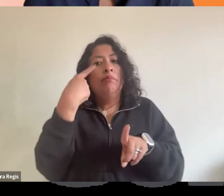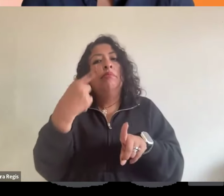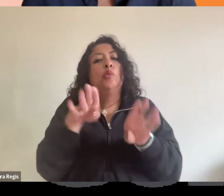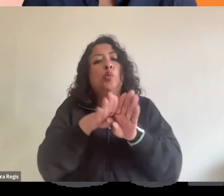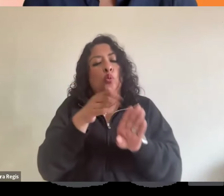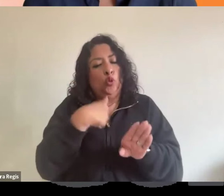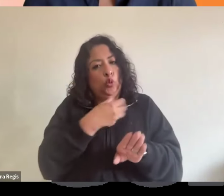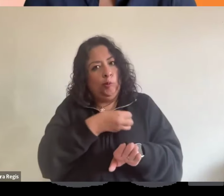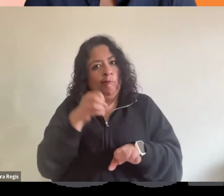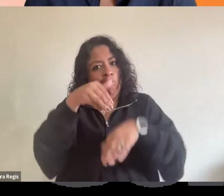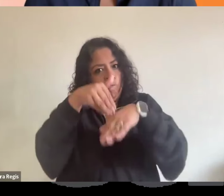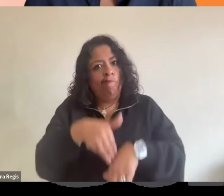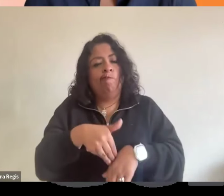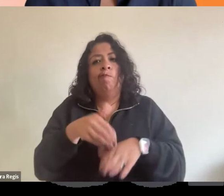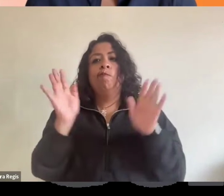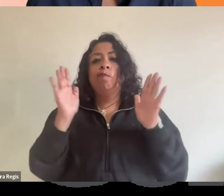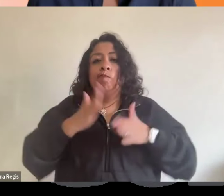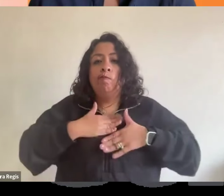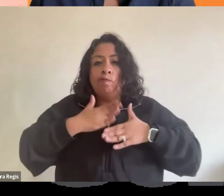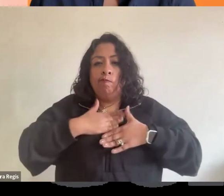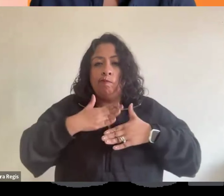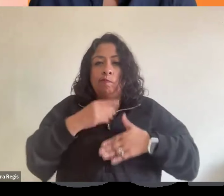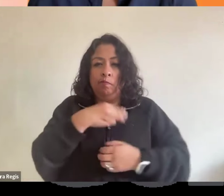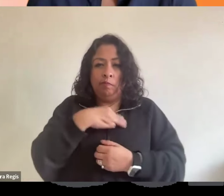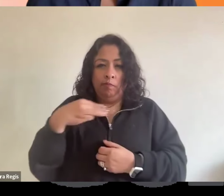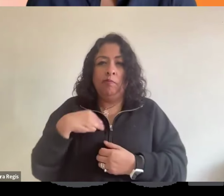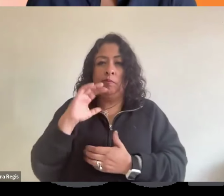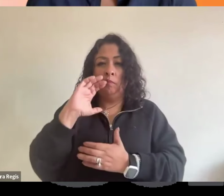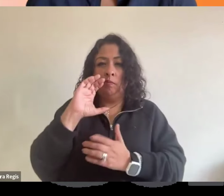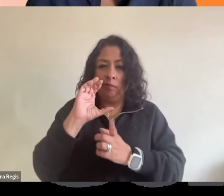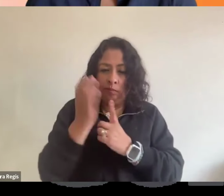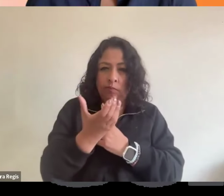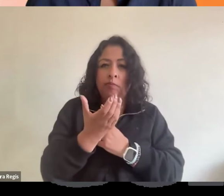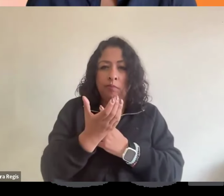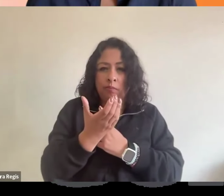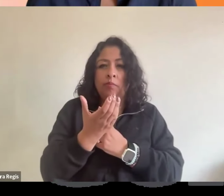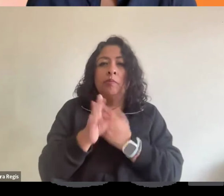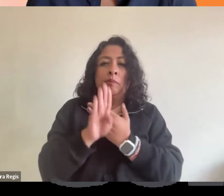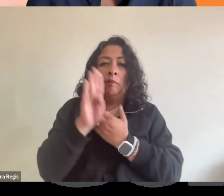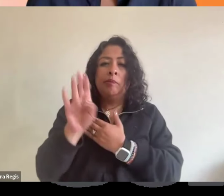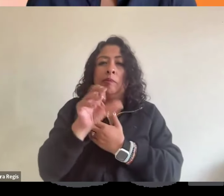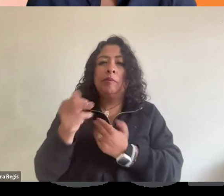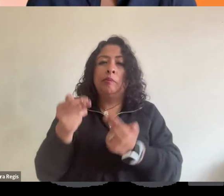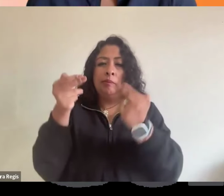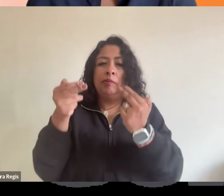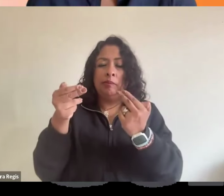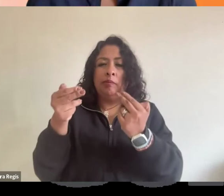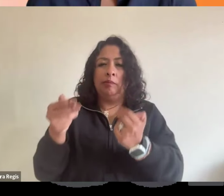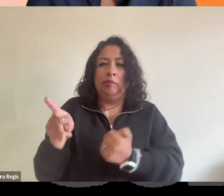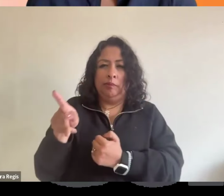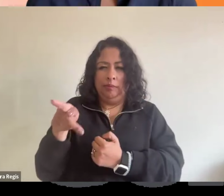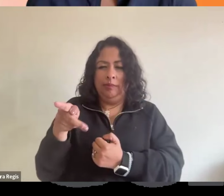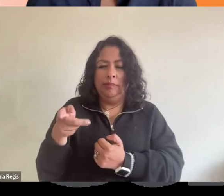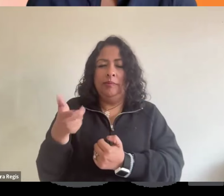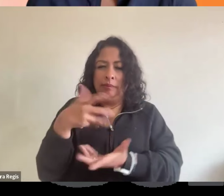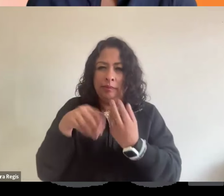esas obligaciones. Nosotros como miembros de la Comisión de Prevención del Lavado de Dinero del colegio,